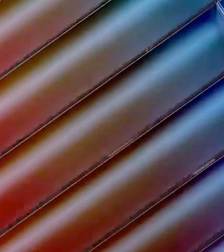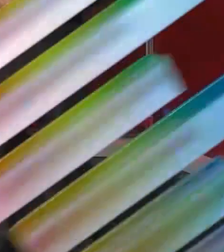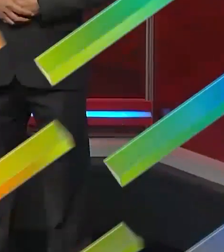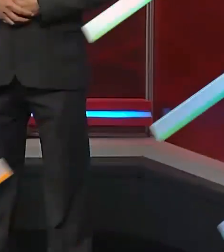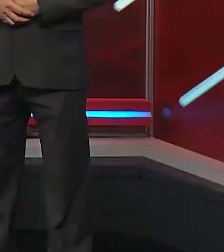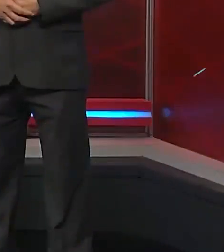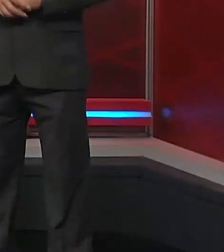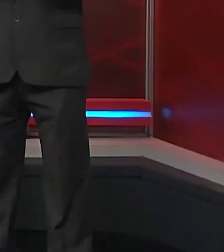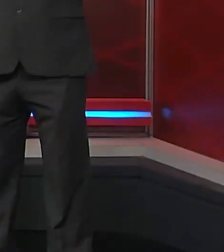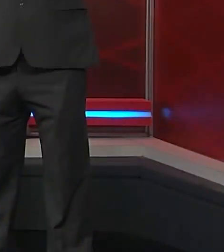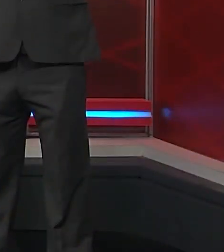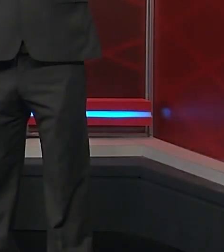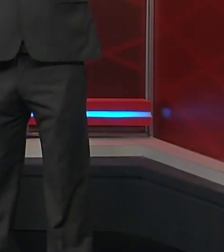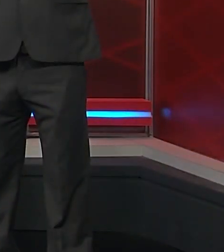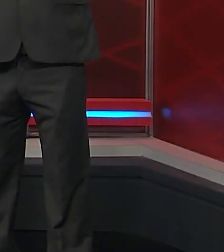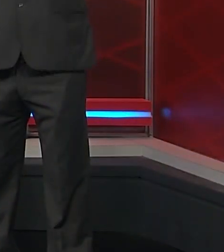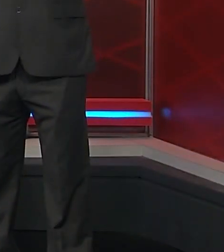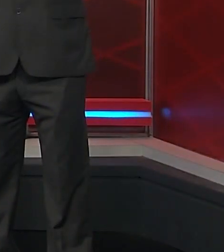coya